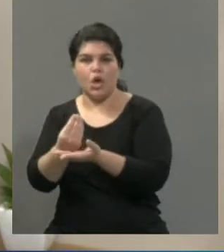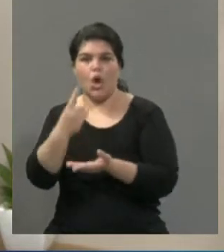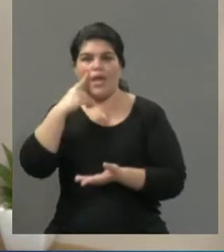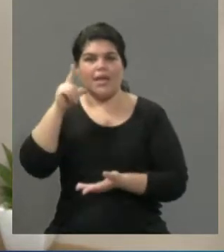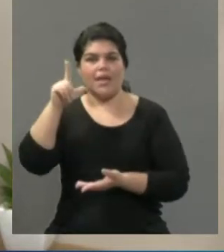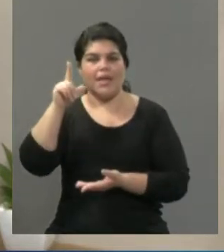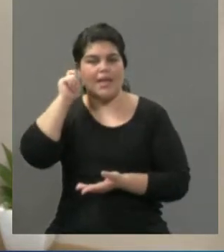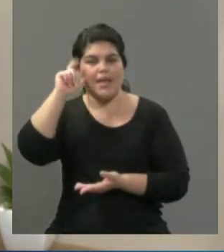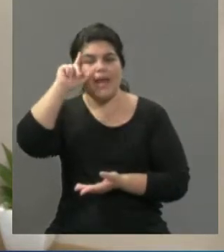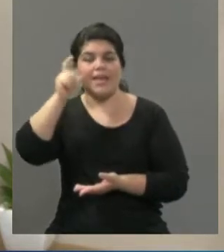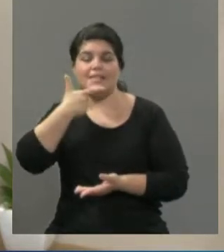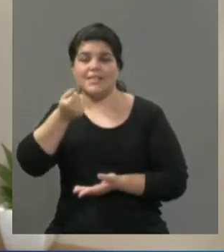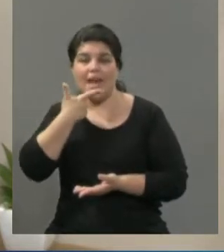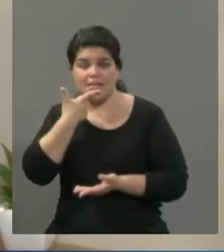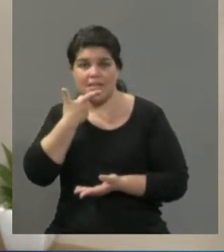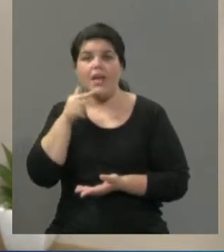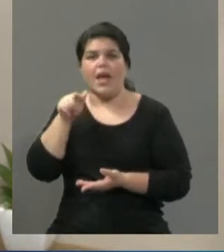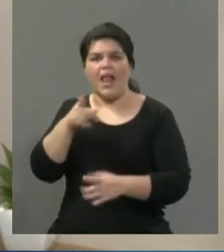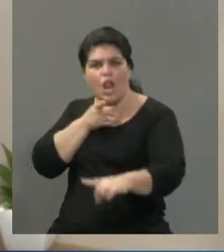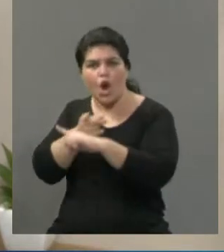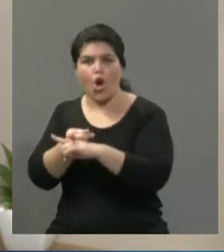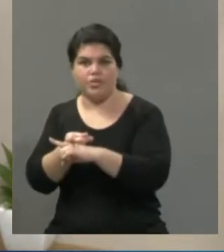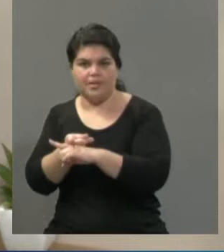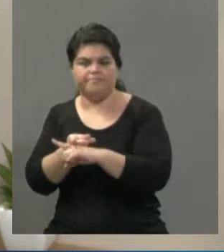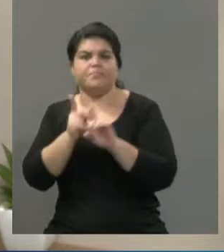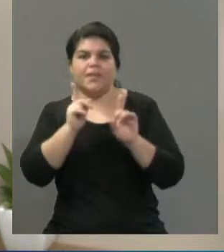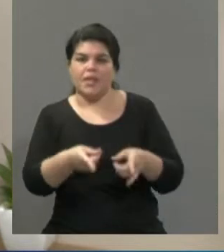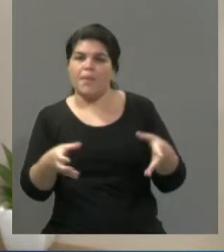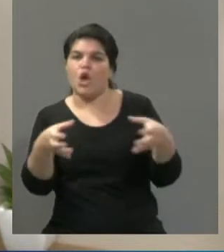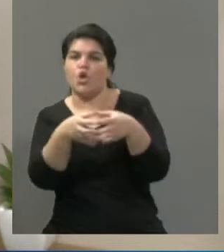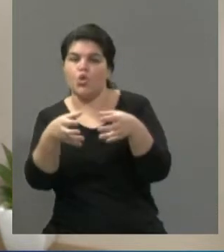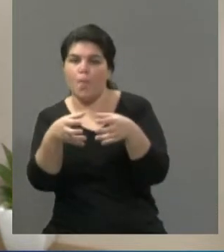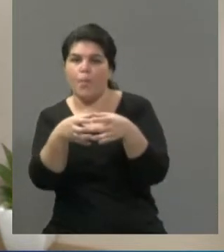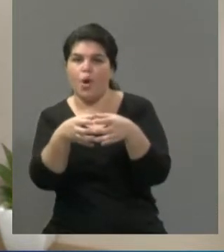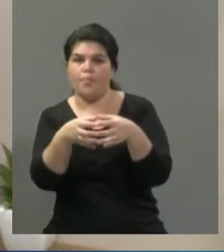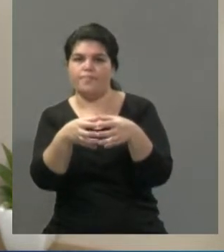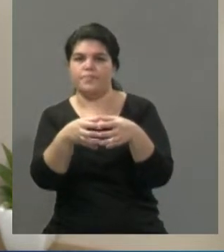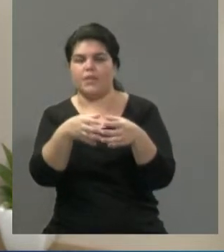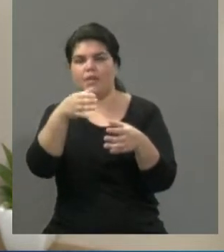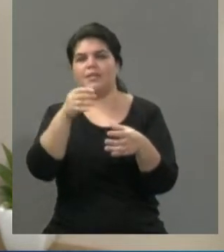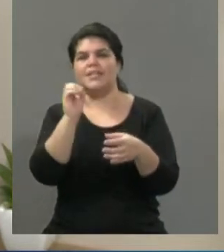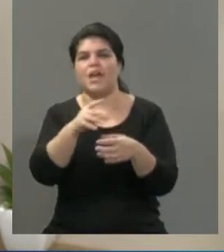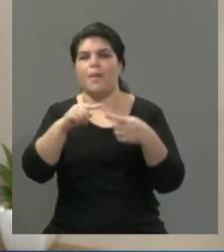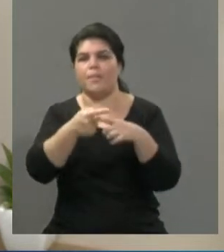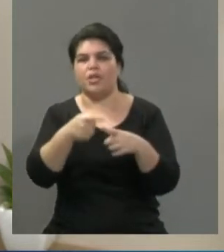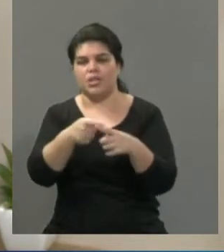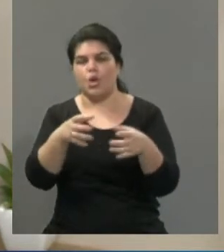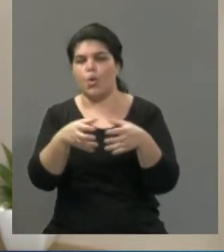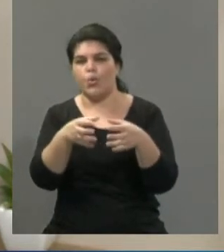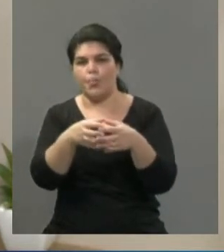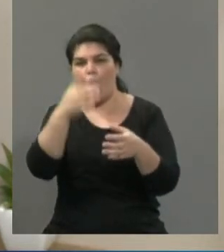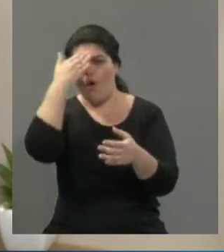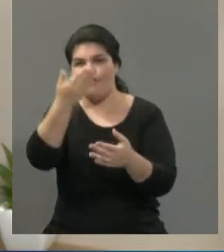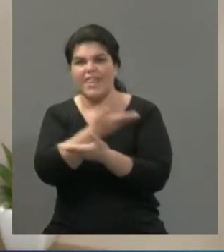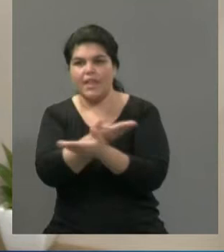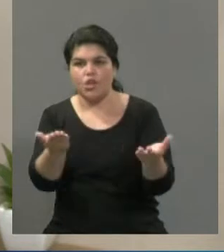Supe que un grupo de mujeres, entiendo que del Frente de Todos, liderada por Gabriela Cerruti, presentó un pedido